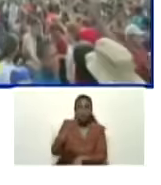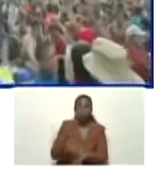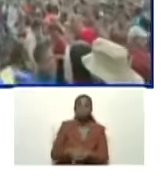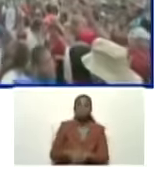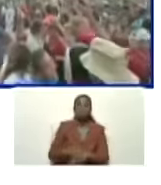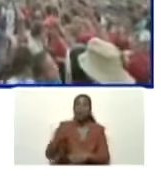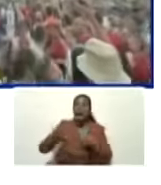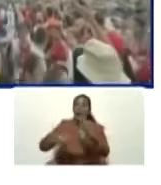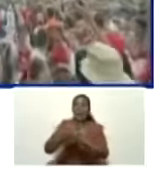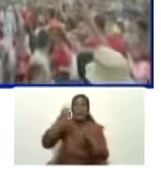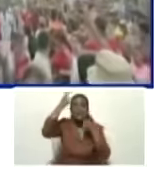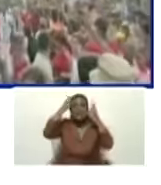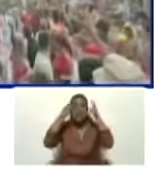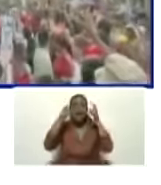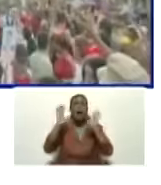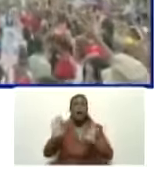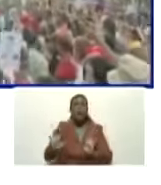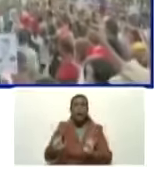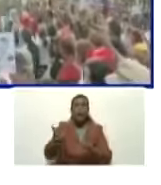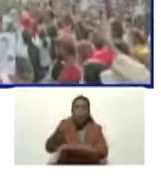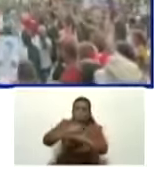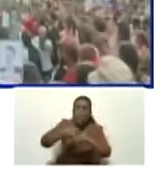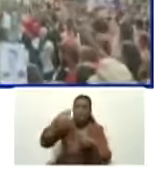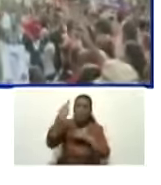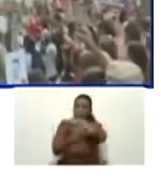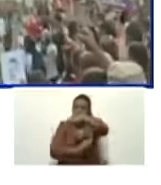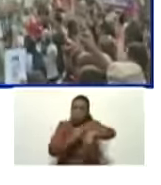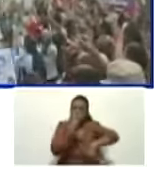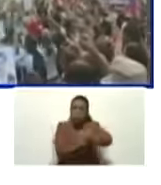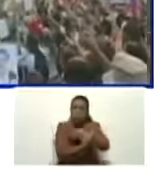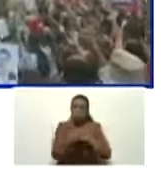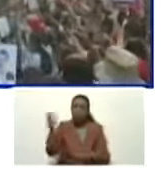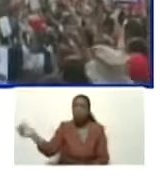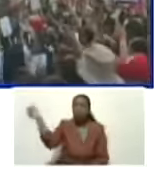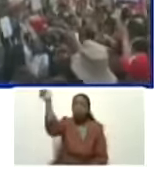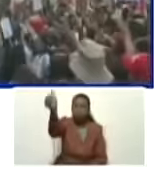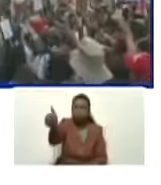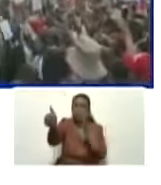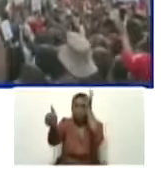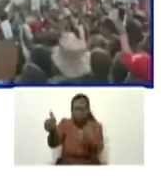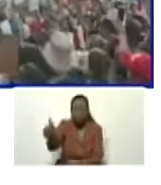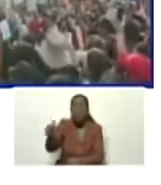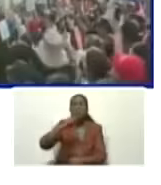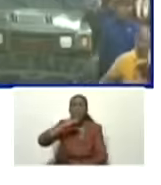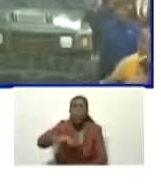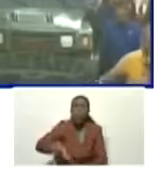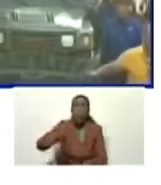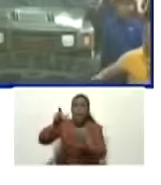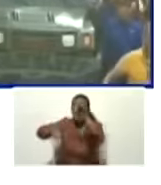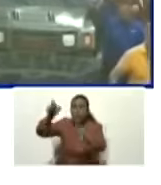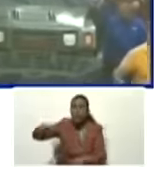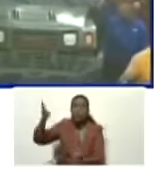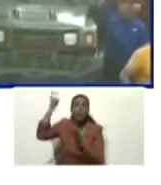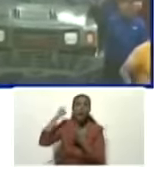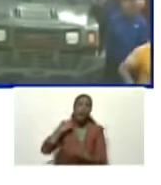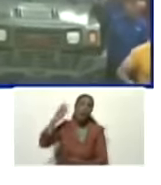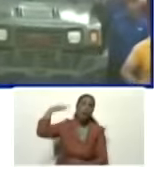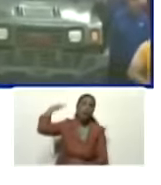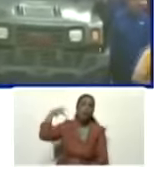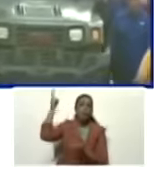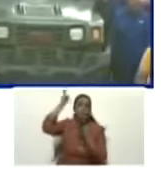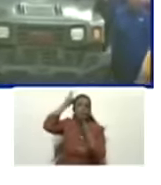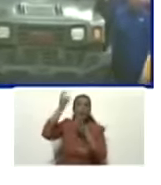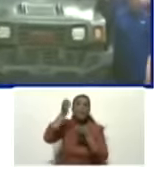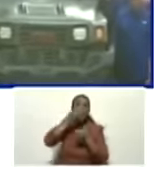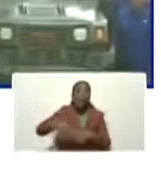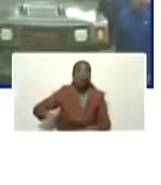Hasta que llegó Chávez, hasta que llegó la revolución para reivindicar la historia de nuestros pueblos indígenas. ¡Que viva el